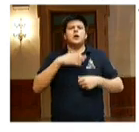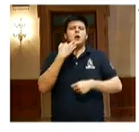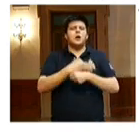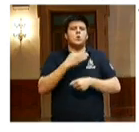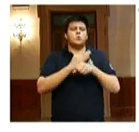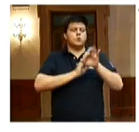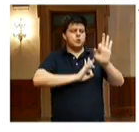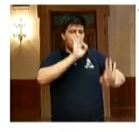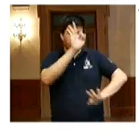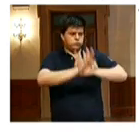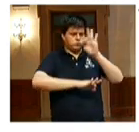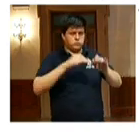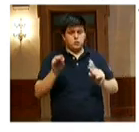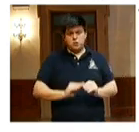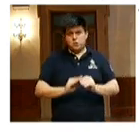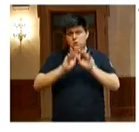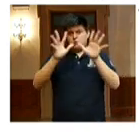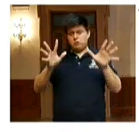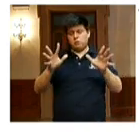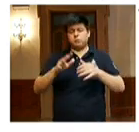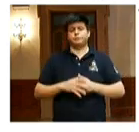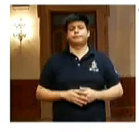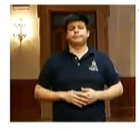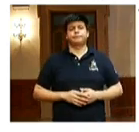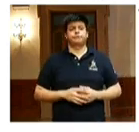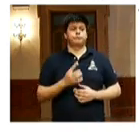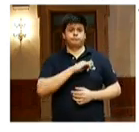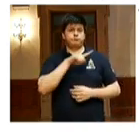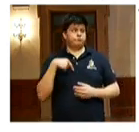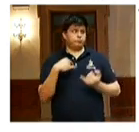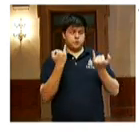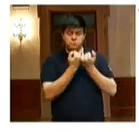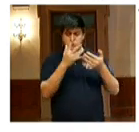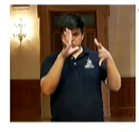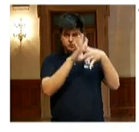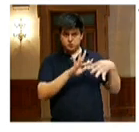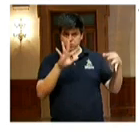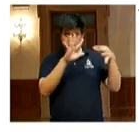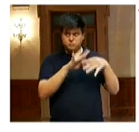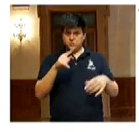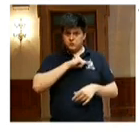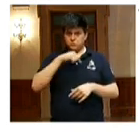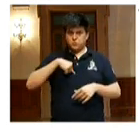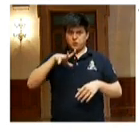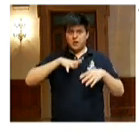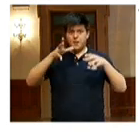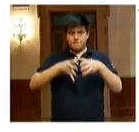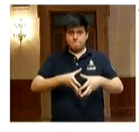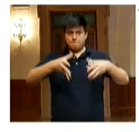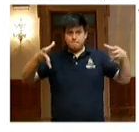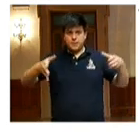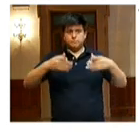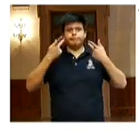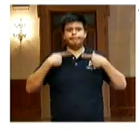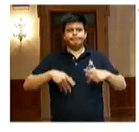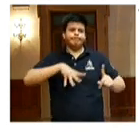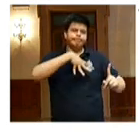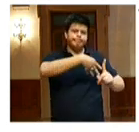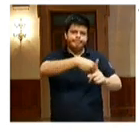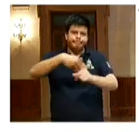y por supuesto nos habla también de que tenemos un incremento de casos